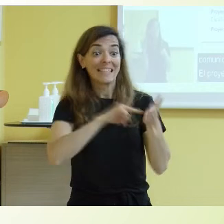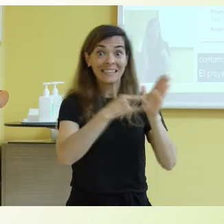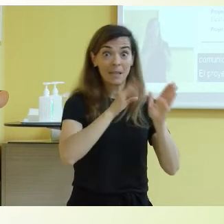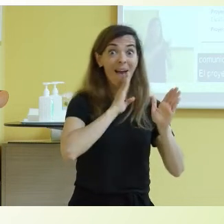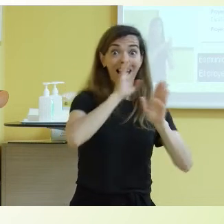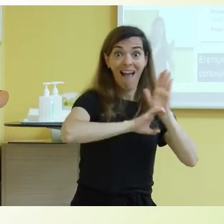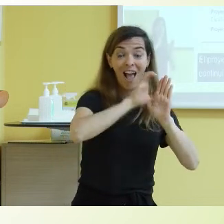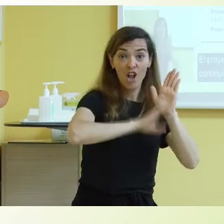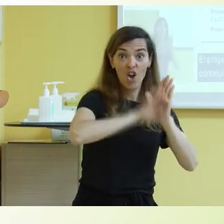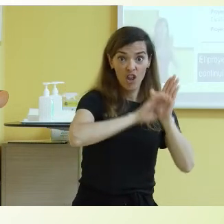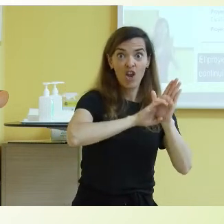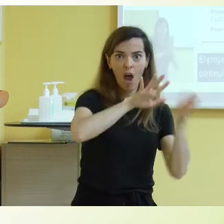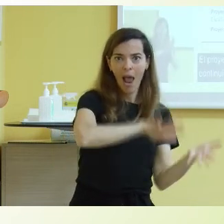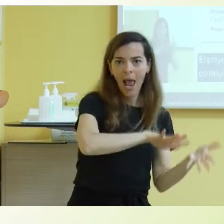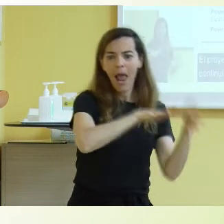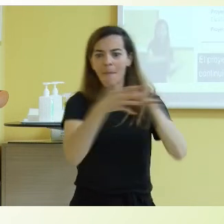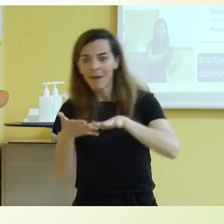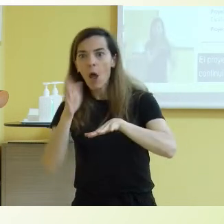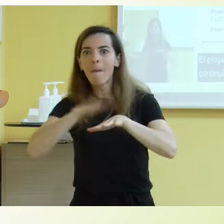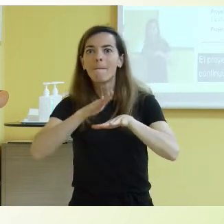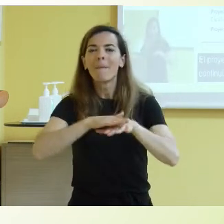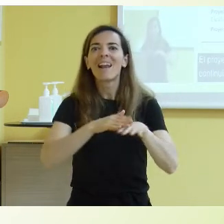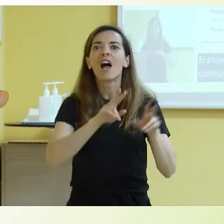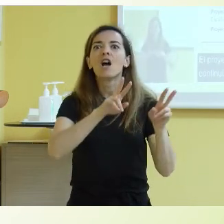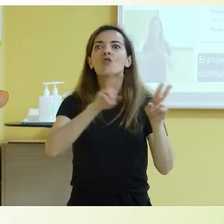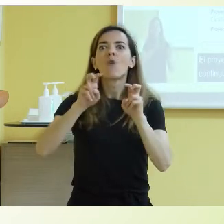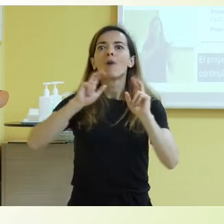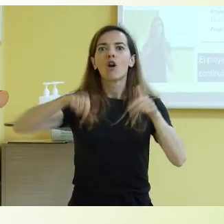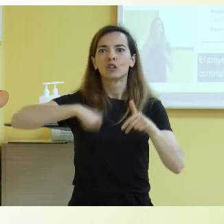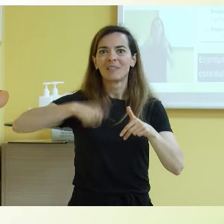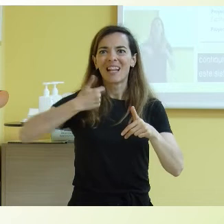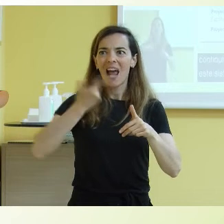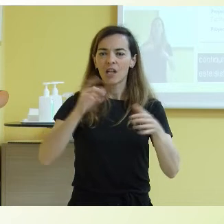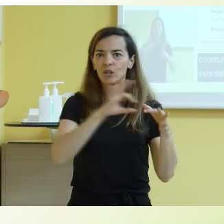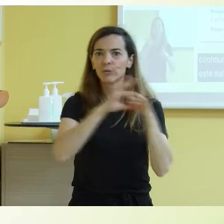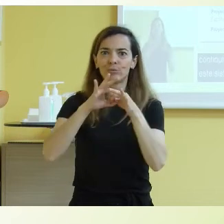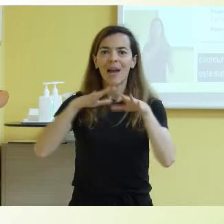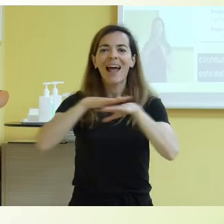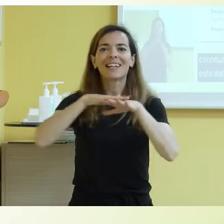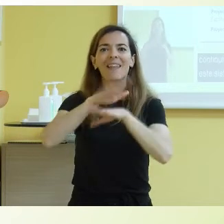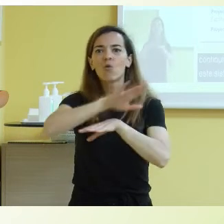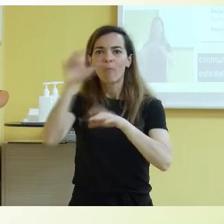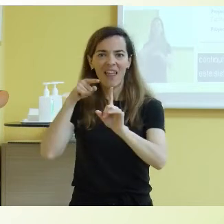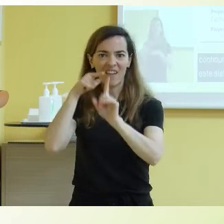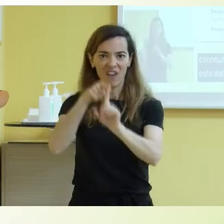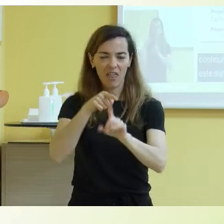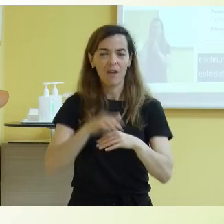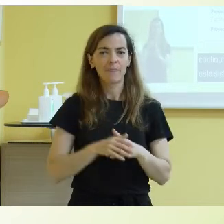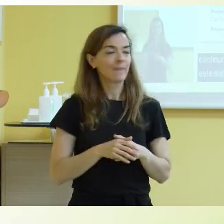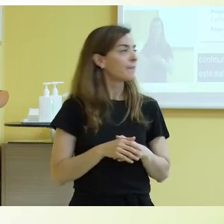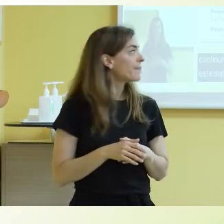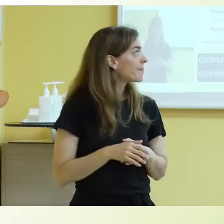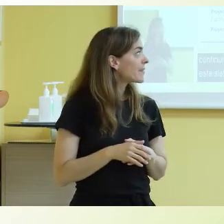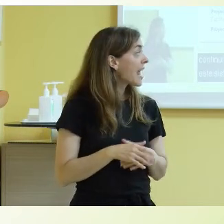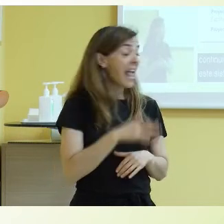de codificación en los nodos hospitalarios que están vinculados a las redes europeas de referencia. Y ahora